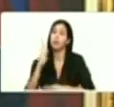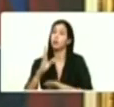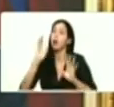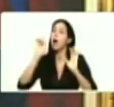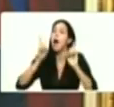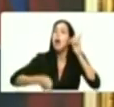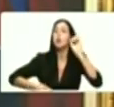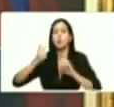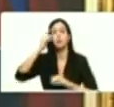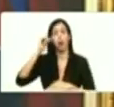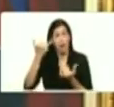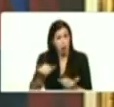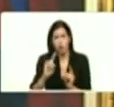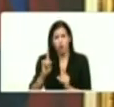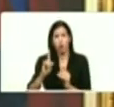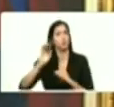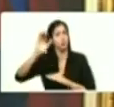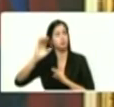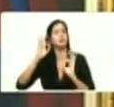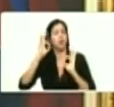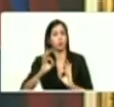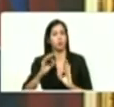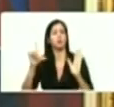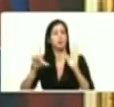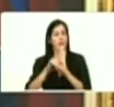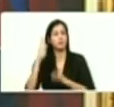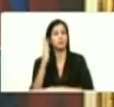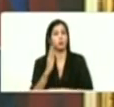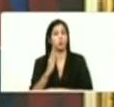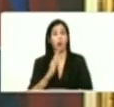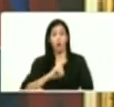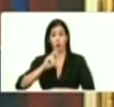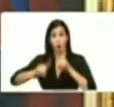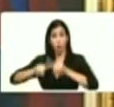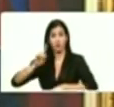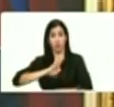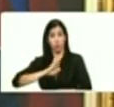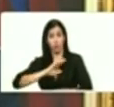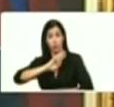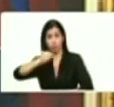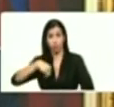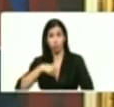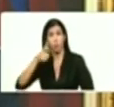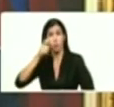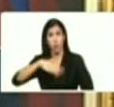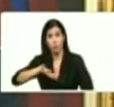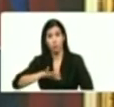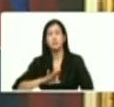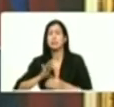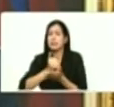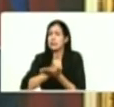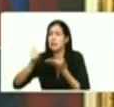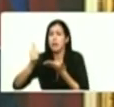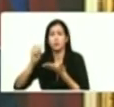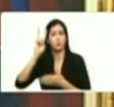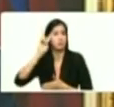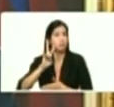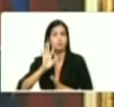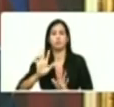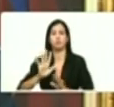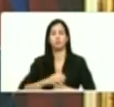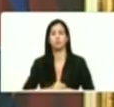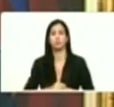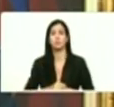tardará un poquito pero les va a llegar a ellos pero lo que es nuestro y es del pueblo es sagrado la misión de alimentación la creó